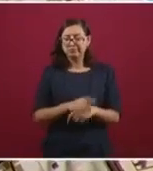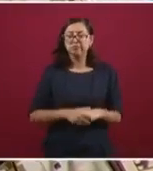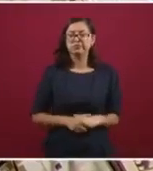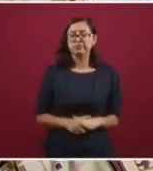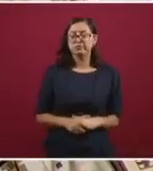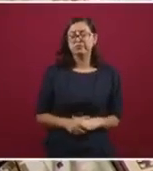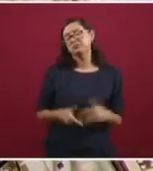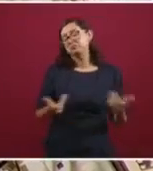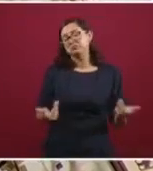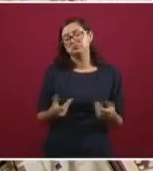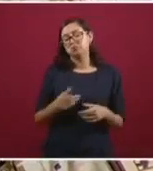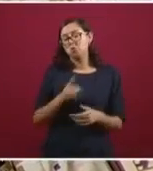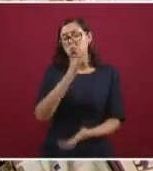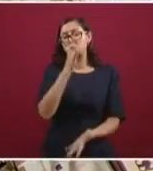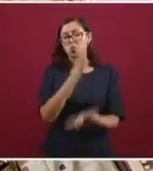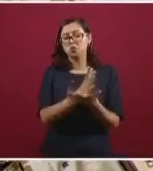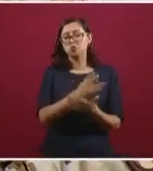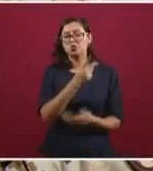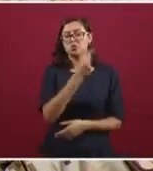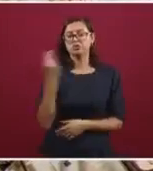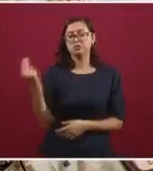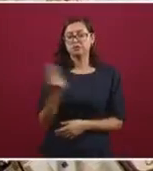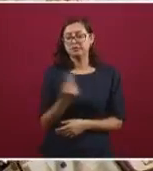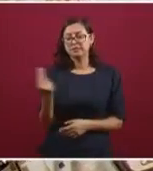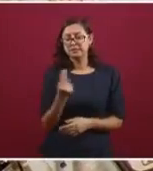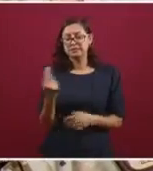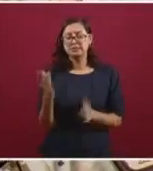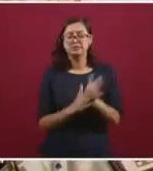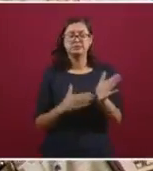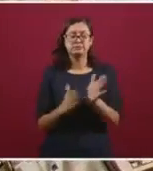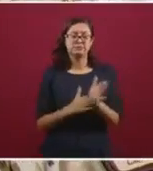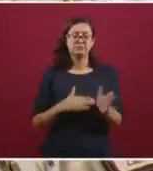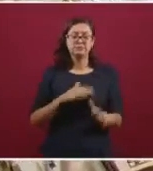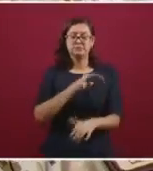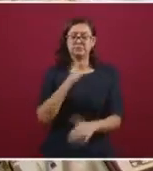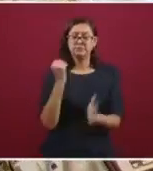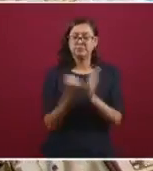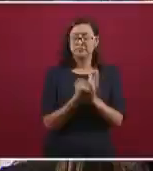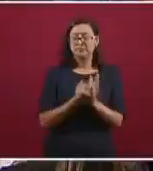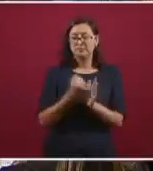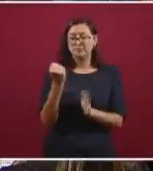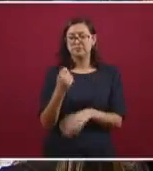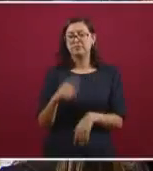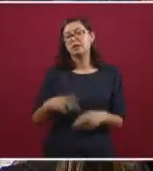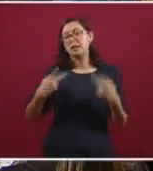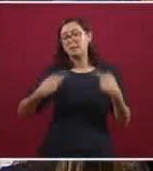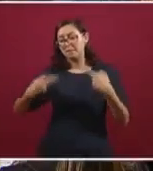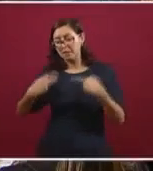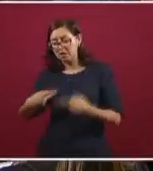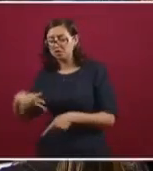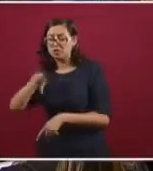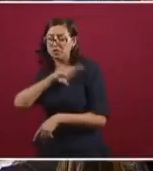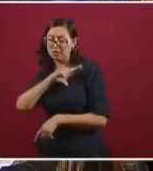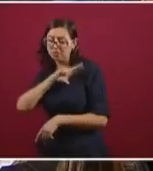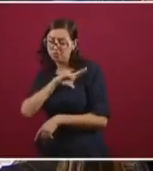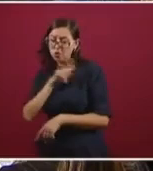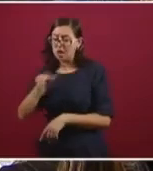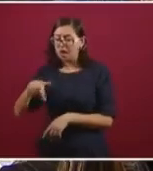requiere la licencia respectiva. Para la portación de armas serán de dos clases, las particulares y las